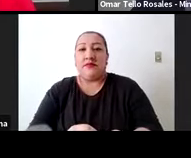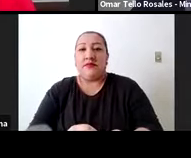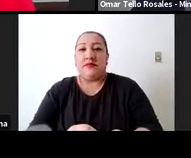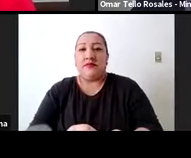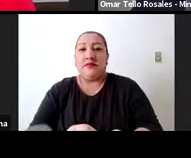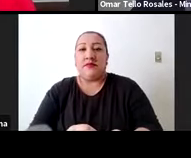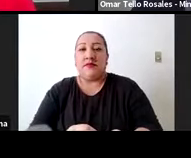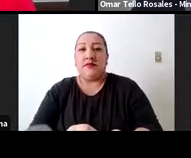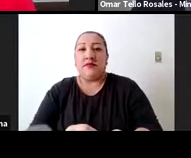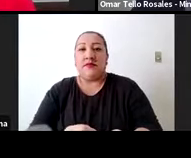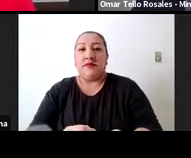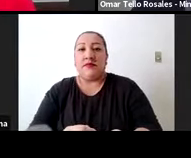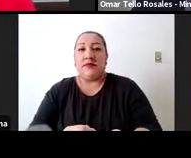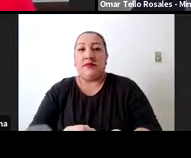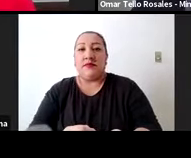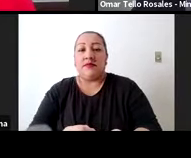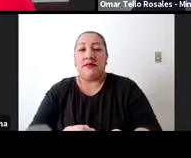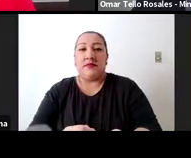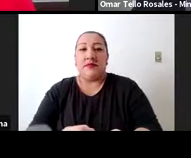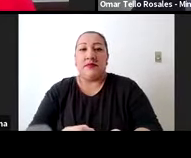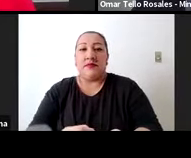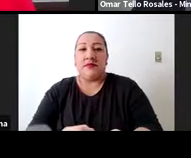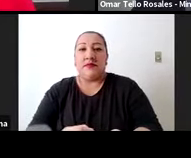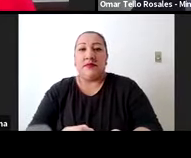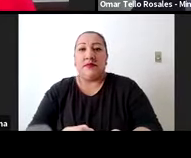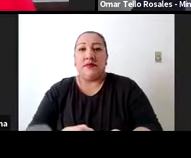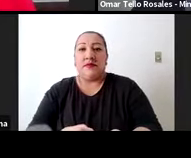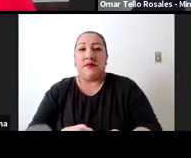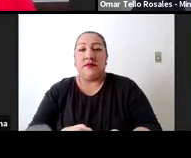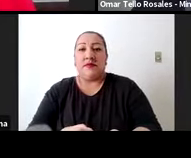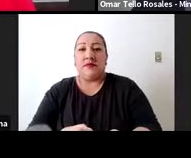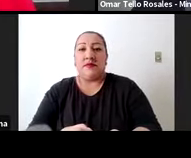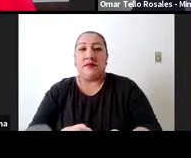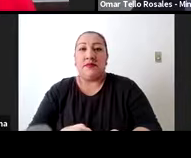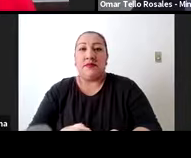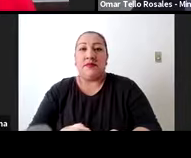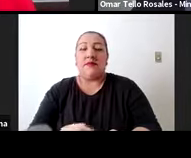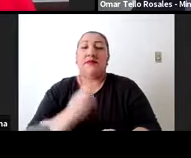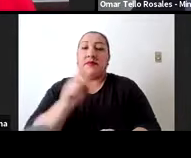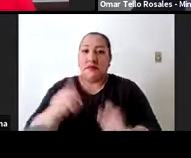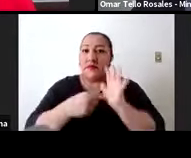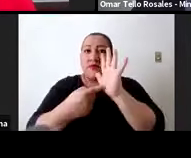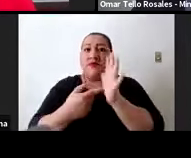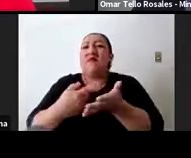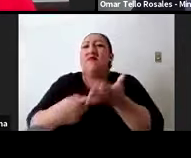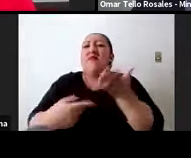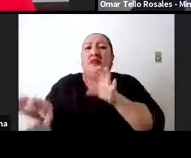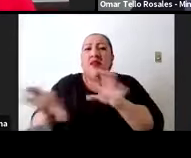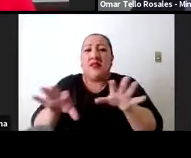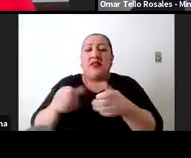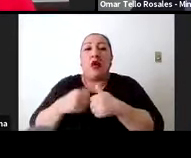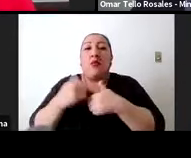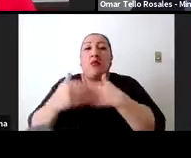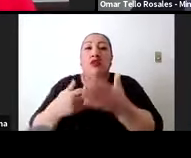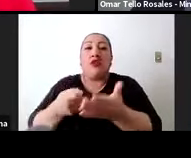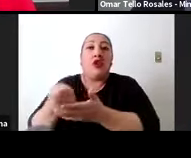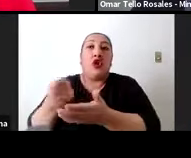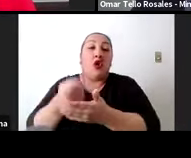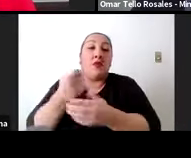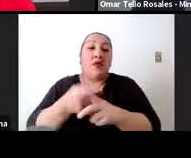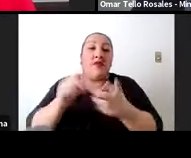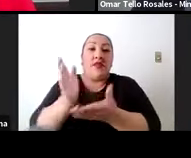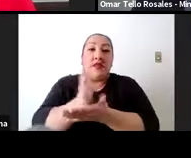de la República, cuya presentación estará referida a la integridad en el proceso de adquisición y